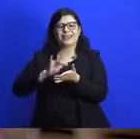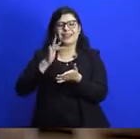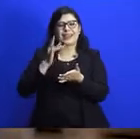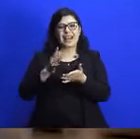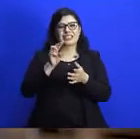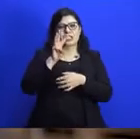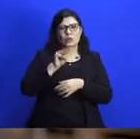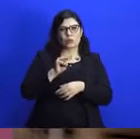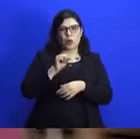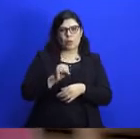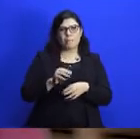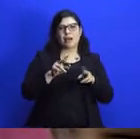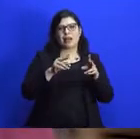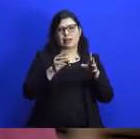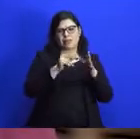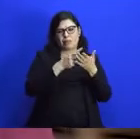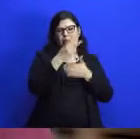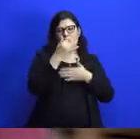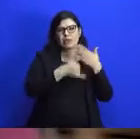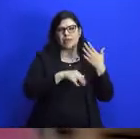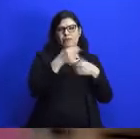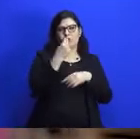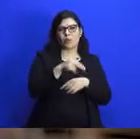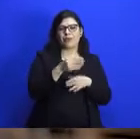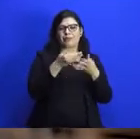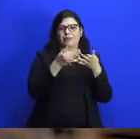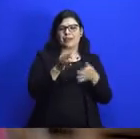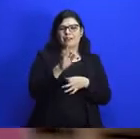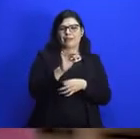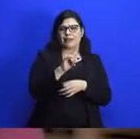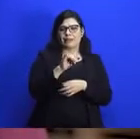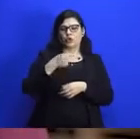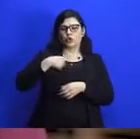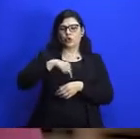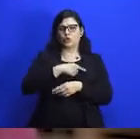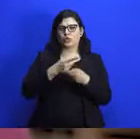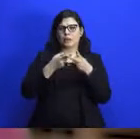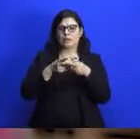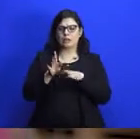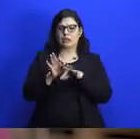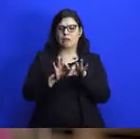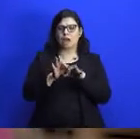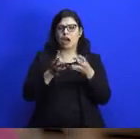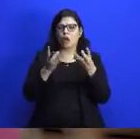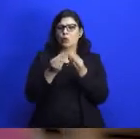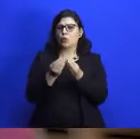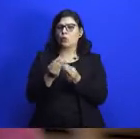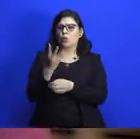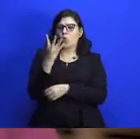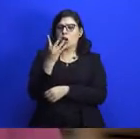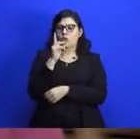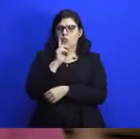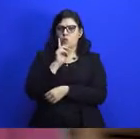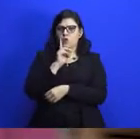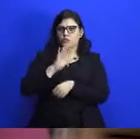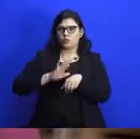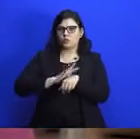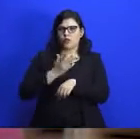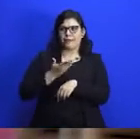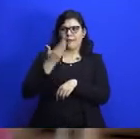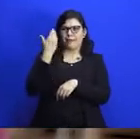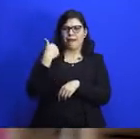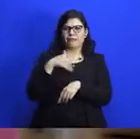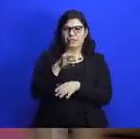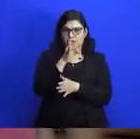Fértil. Empezamos trabajando con 4 mujeres... porque antes en la zona de Las Pilas nunca había